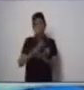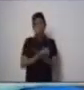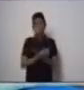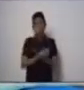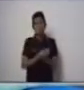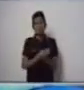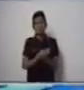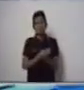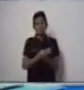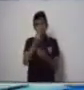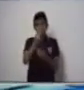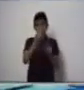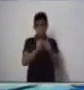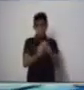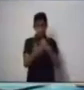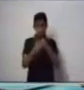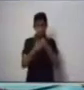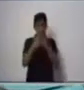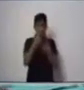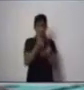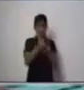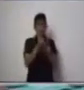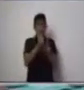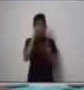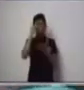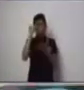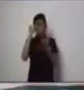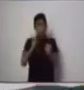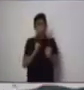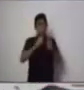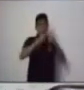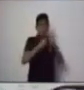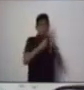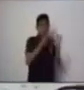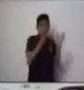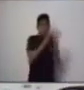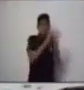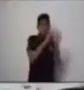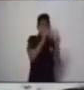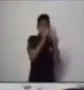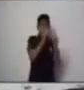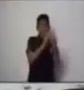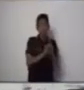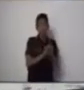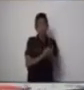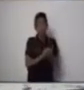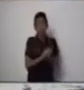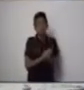Me van a ayudar ustedes ahora a formar palabras compuestas. Iniciamos.